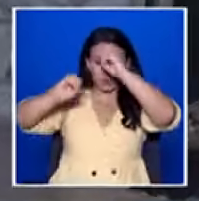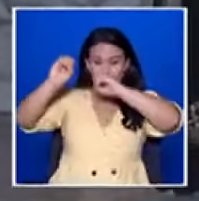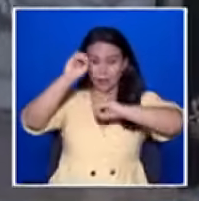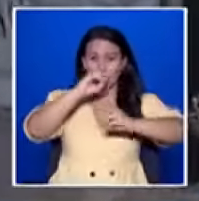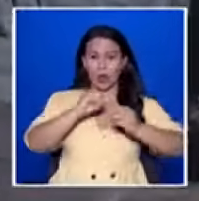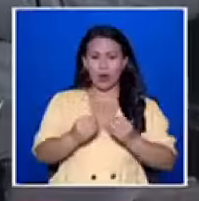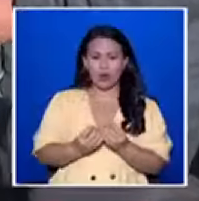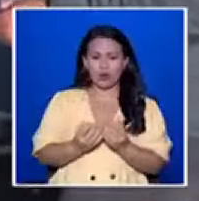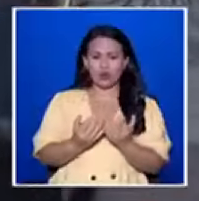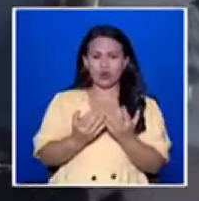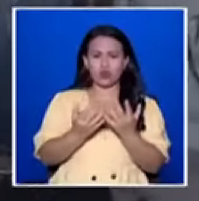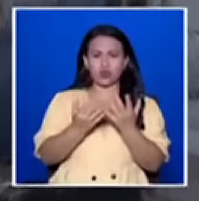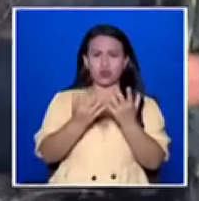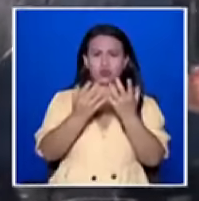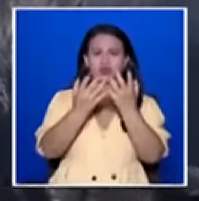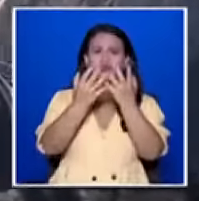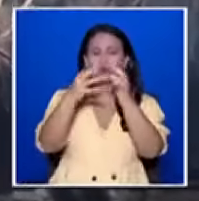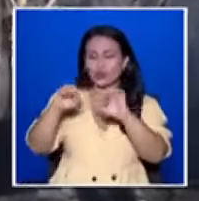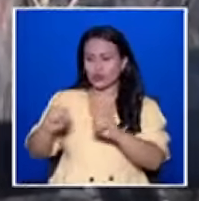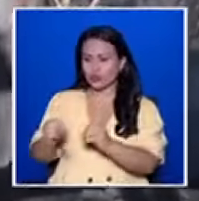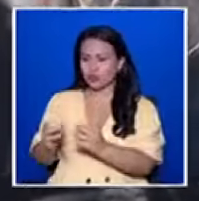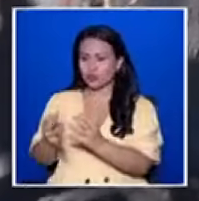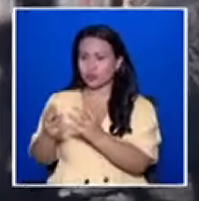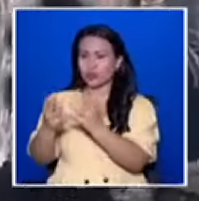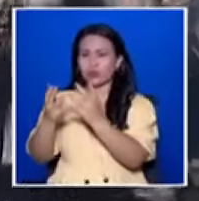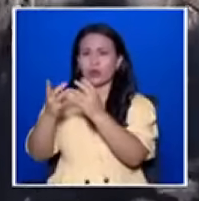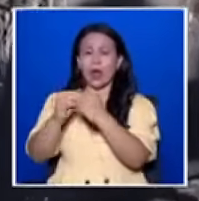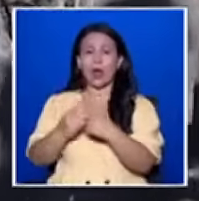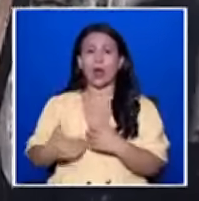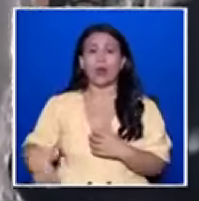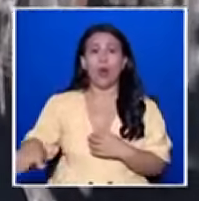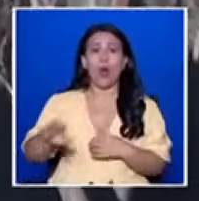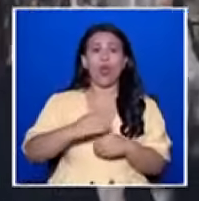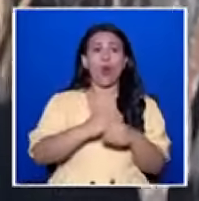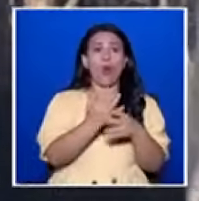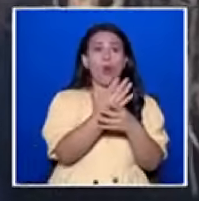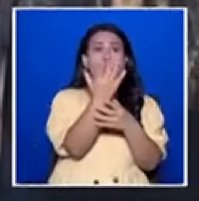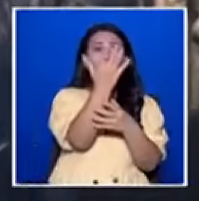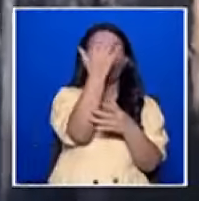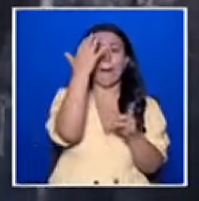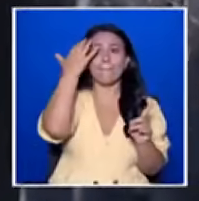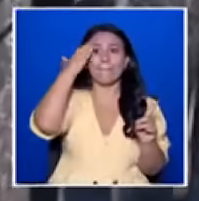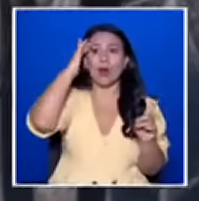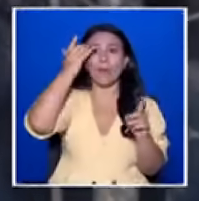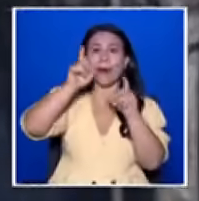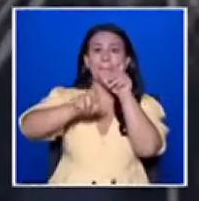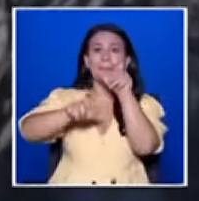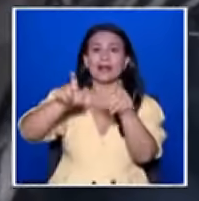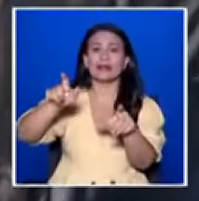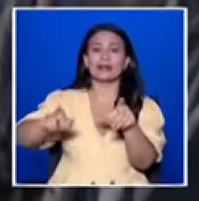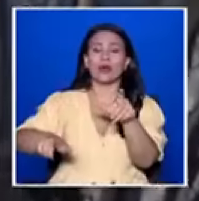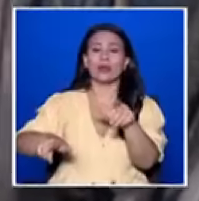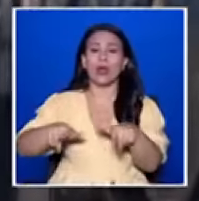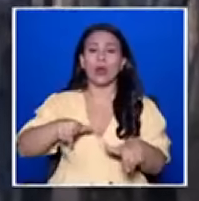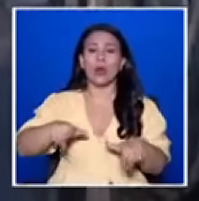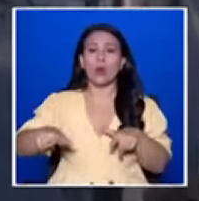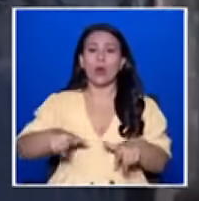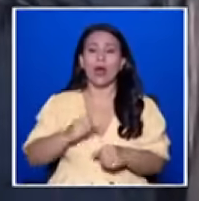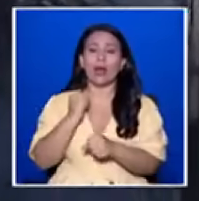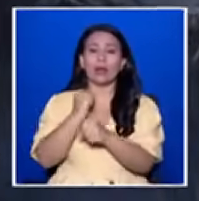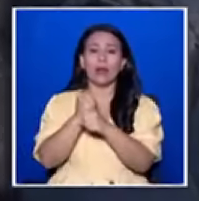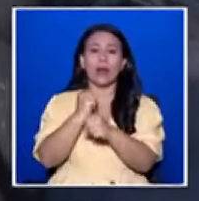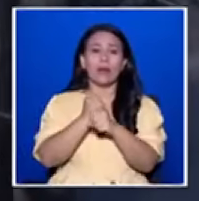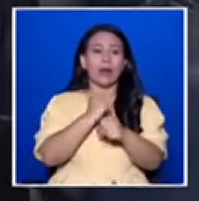focos calientes empiezan nuevamente a desprender humo y esto preocupa a los habitantes de toda la zona.